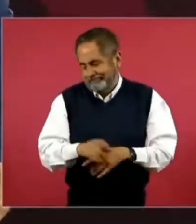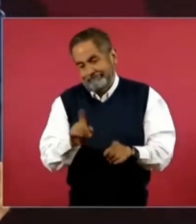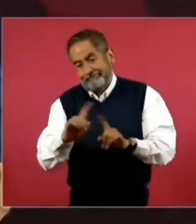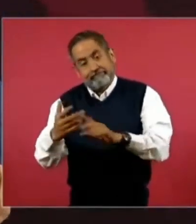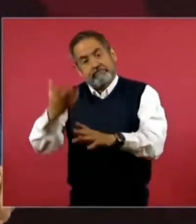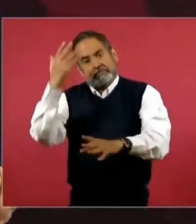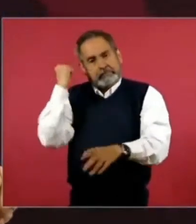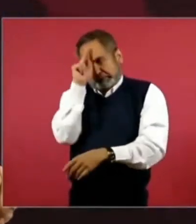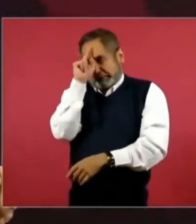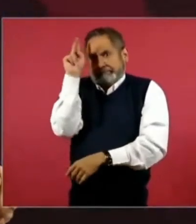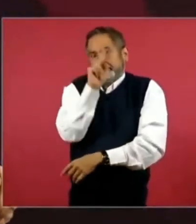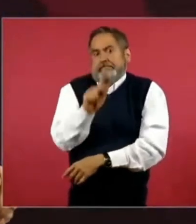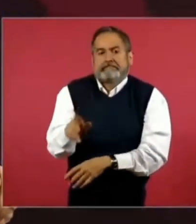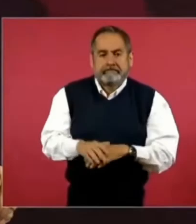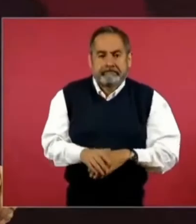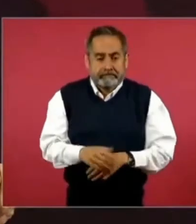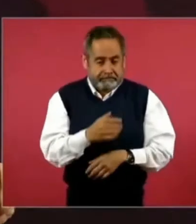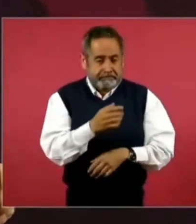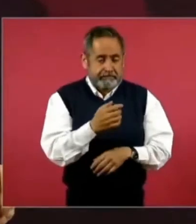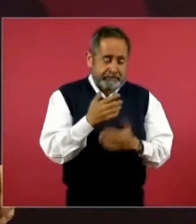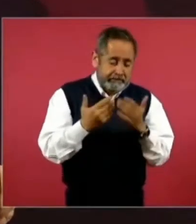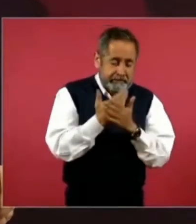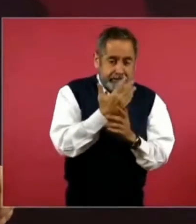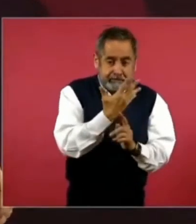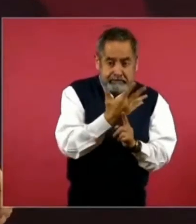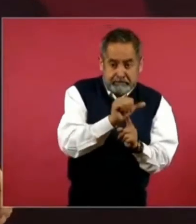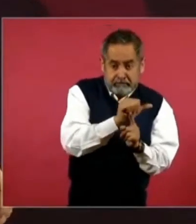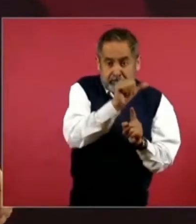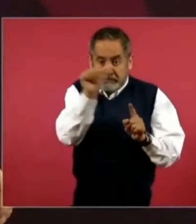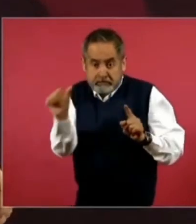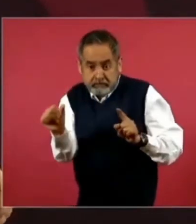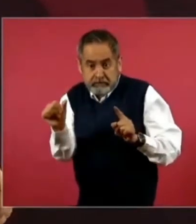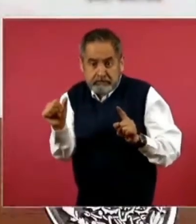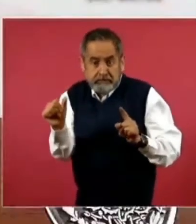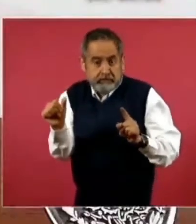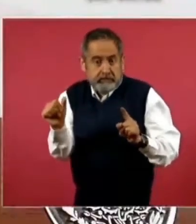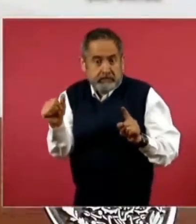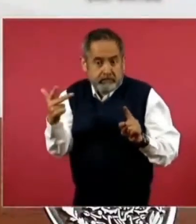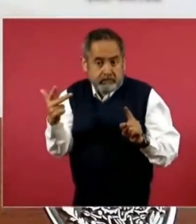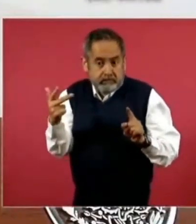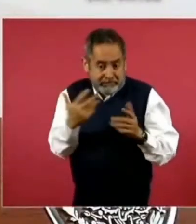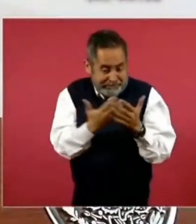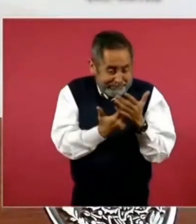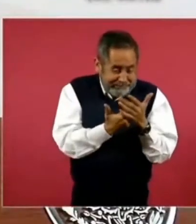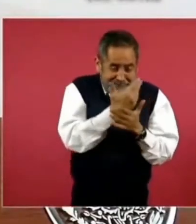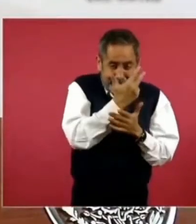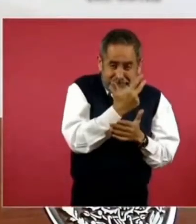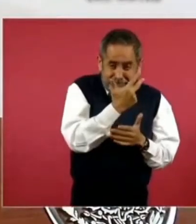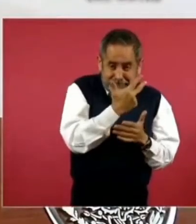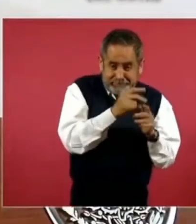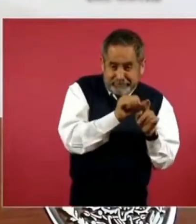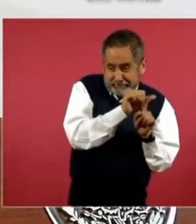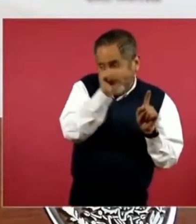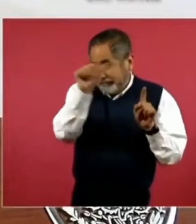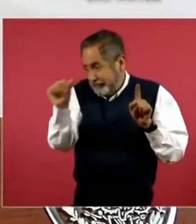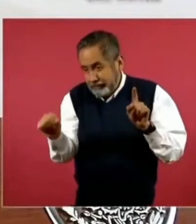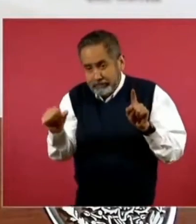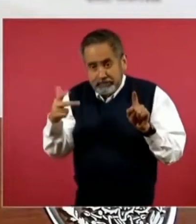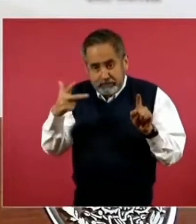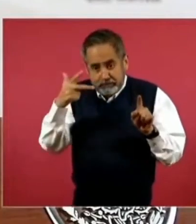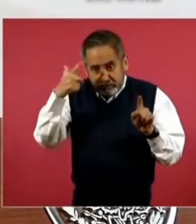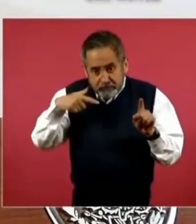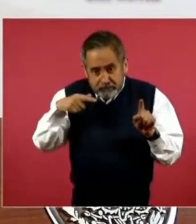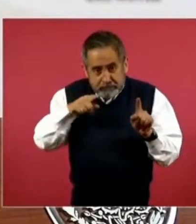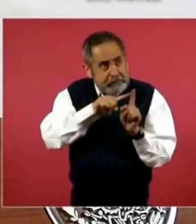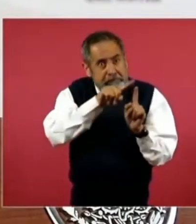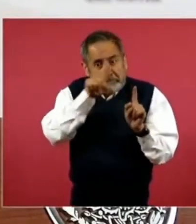no, era de 5 a 8, de 5 de la mañana a 8 de la noche en algunos